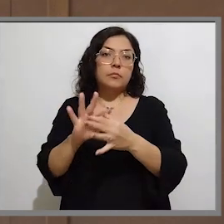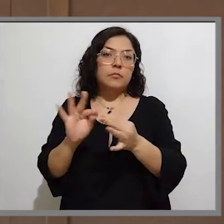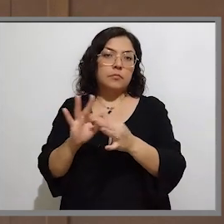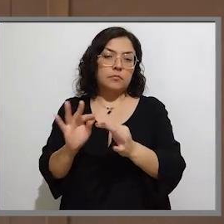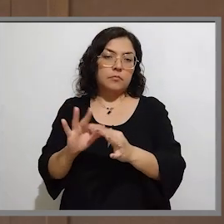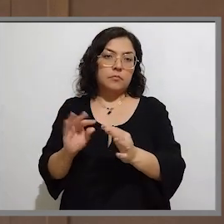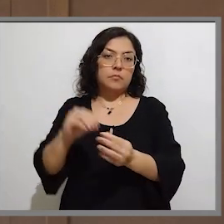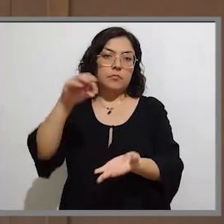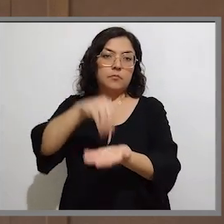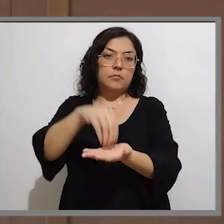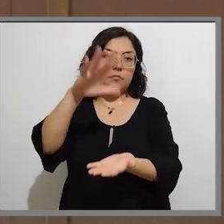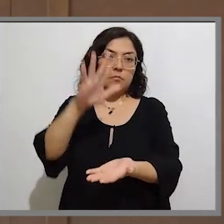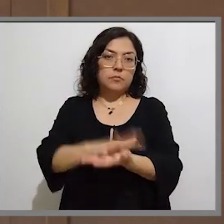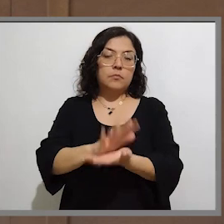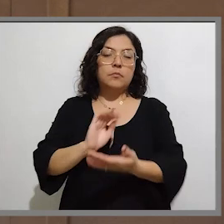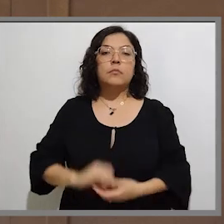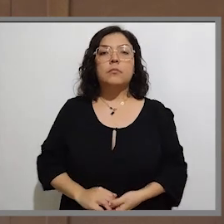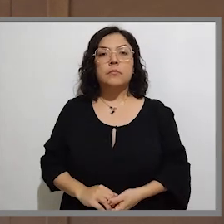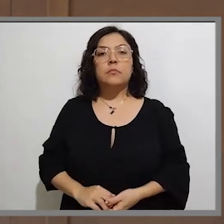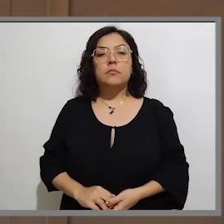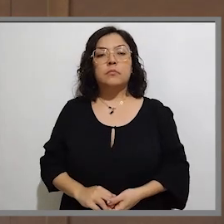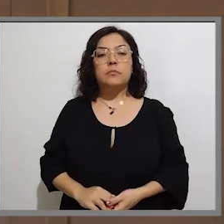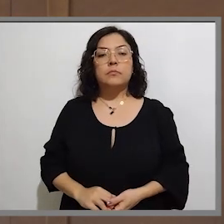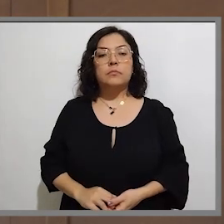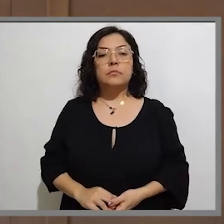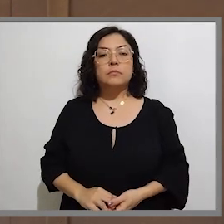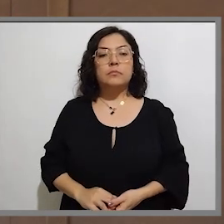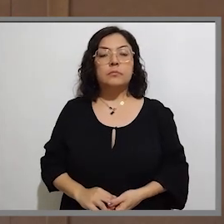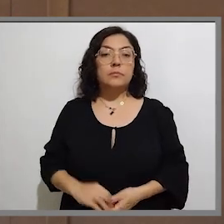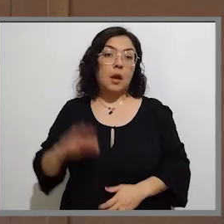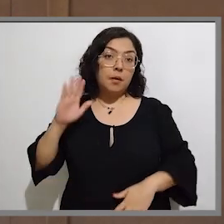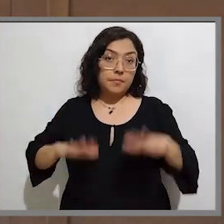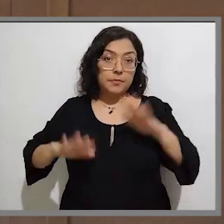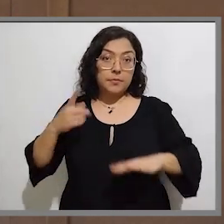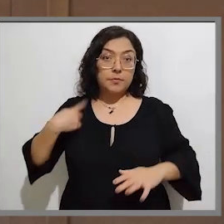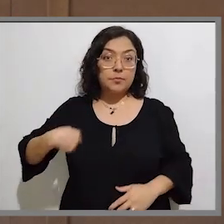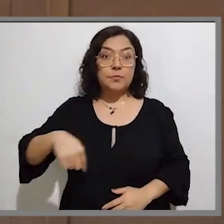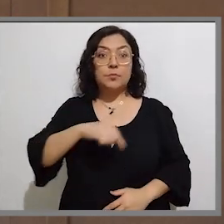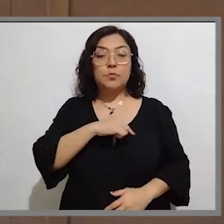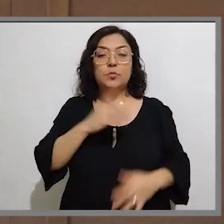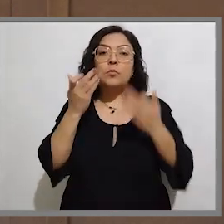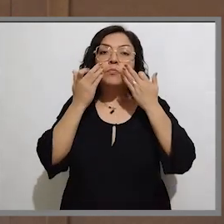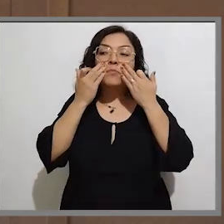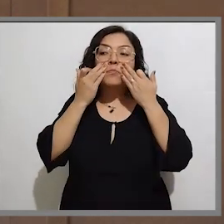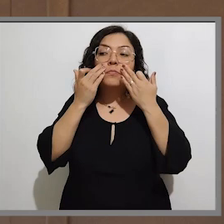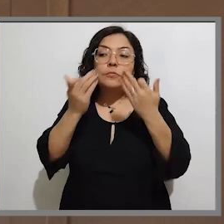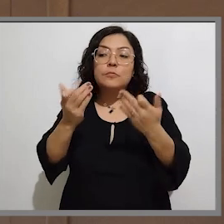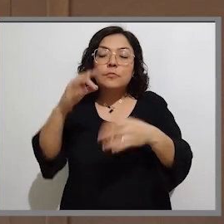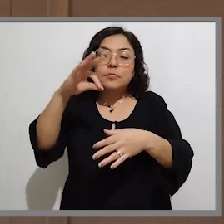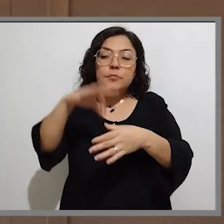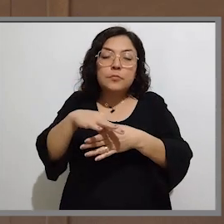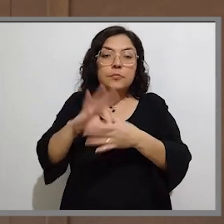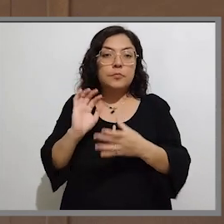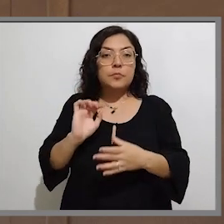los procesos que desarrollamos a cabo. A veces nosotros acudimos como observadores electorales a procesos